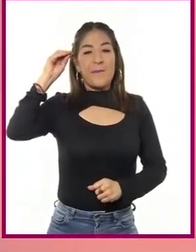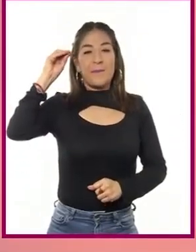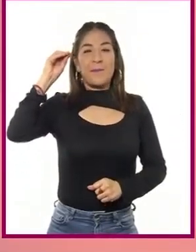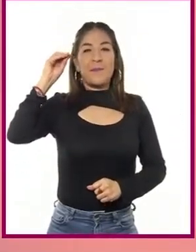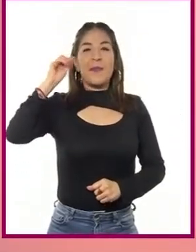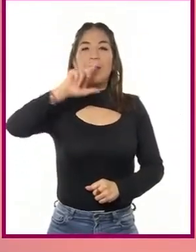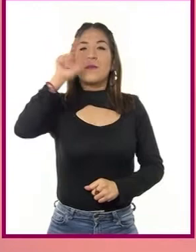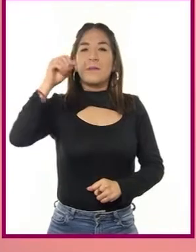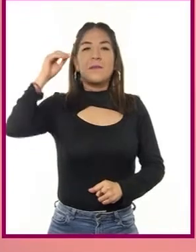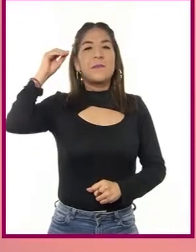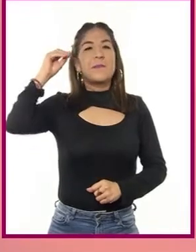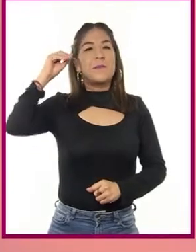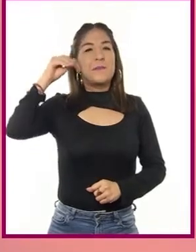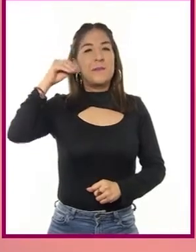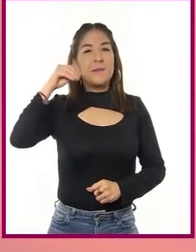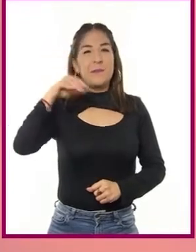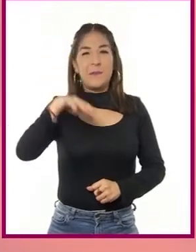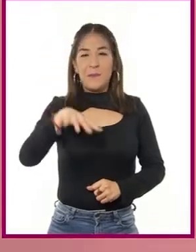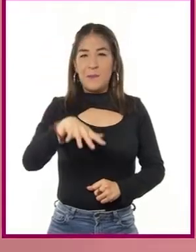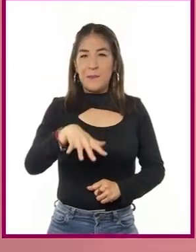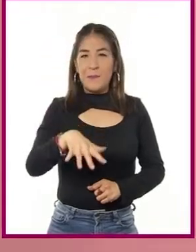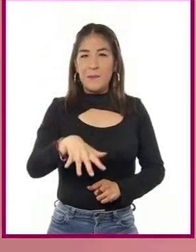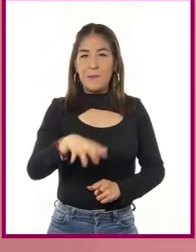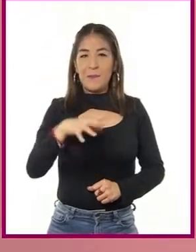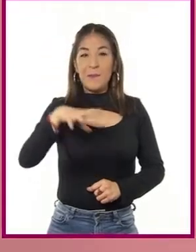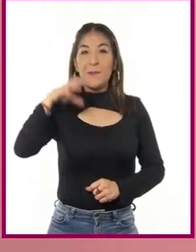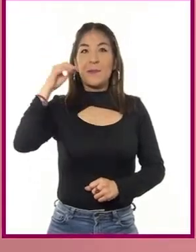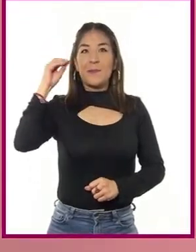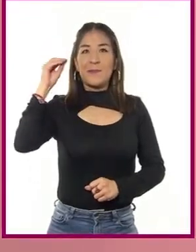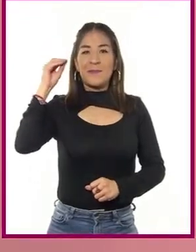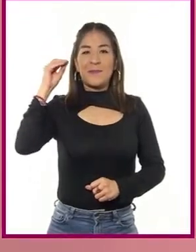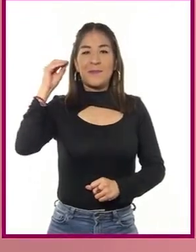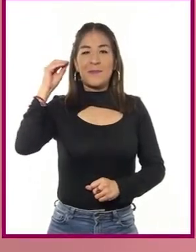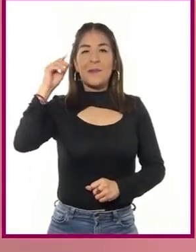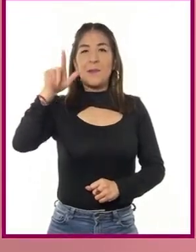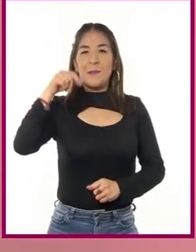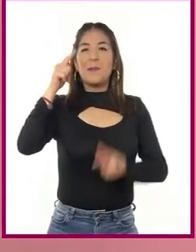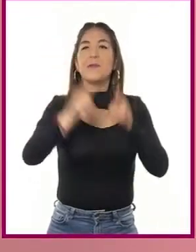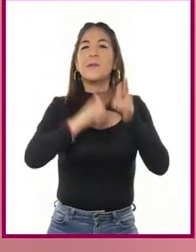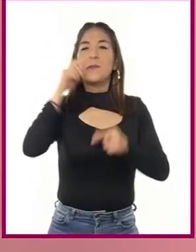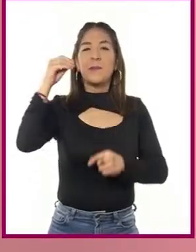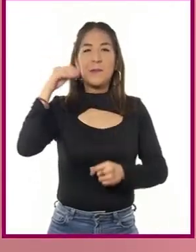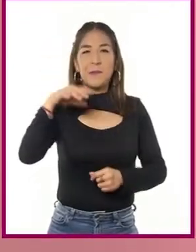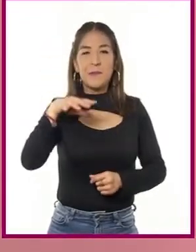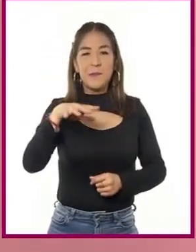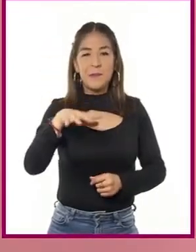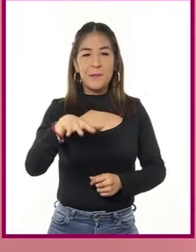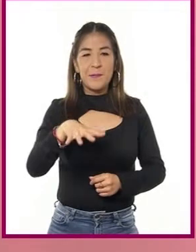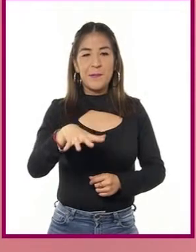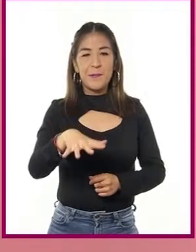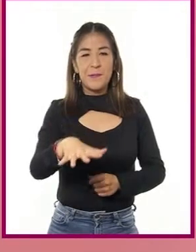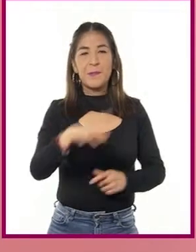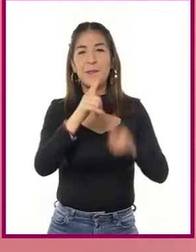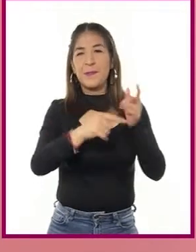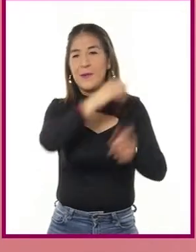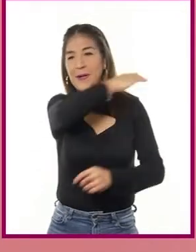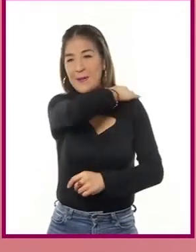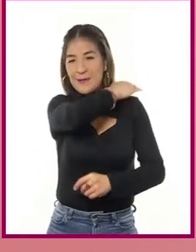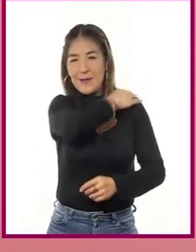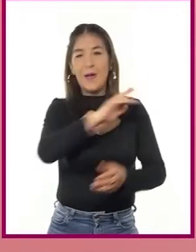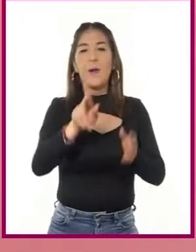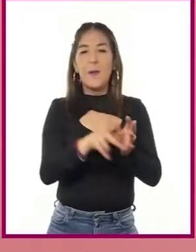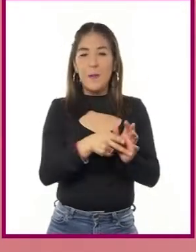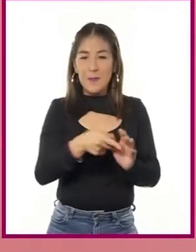conserven el aire en sus pulmones. Ahora exhalen lentamente. Otra